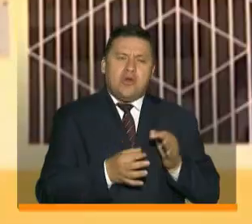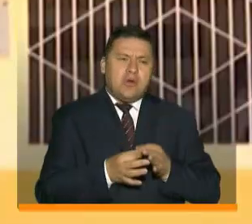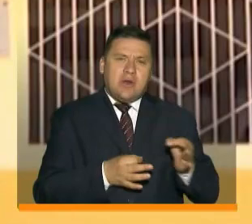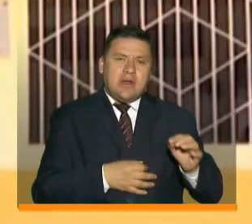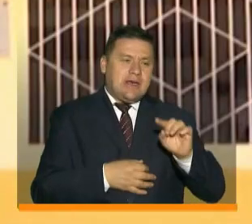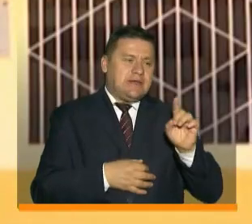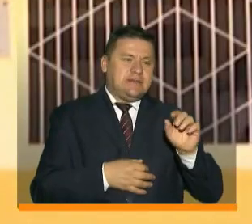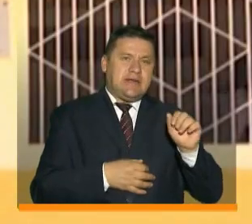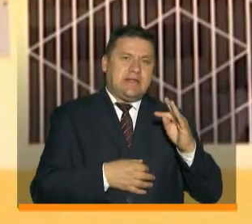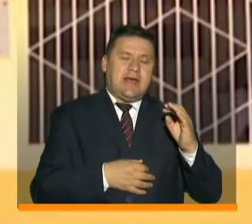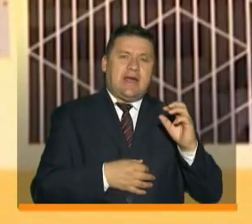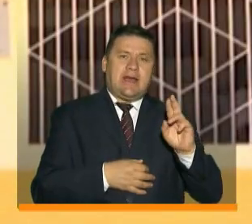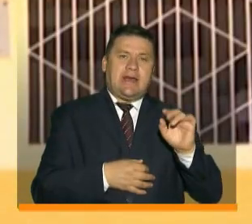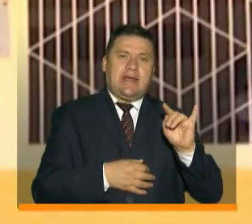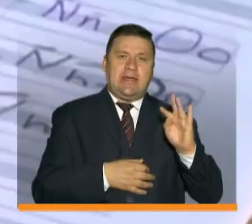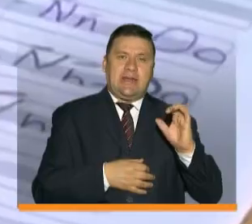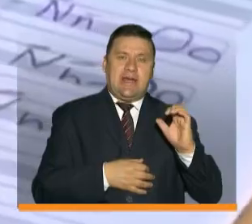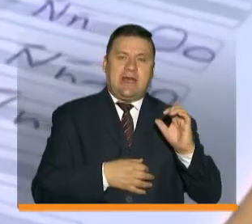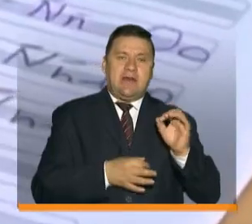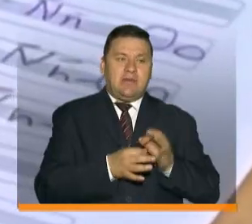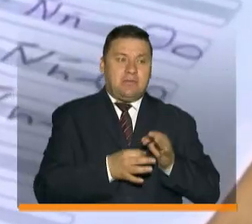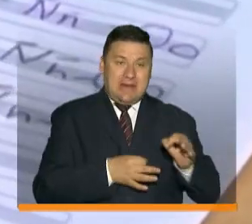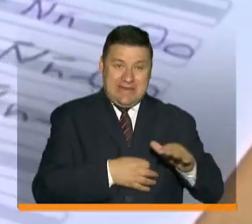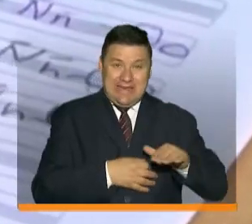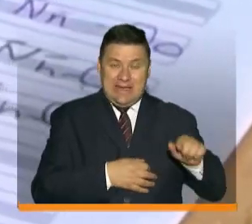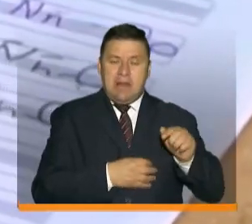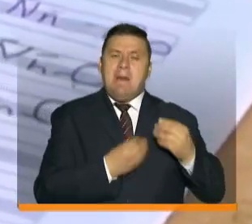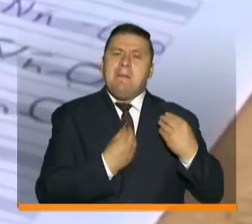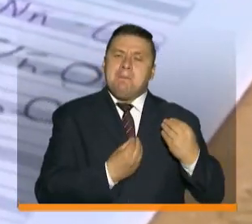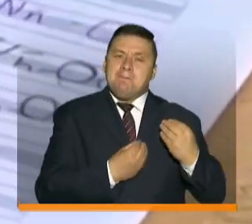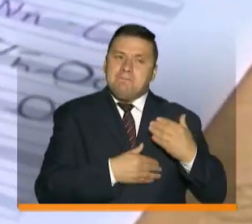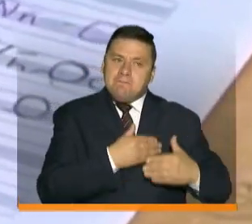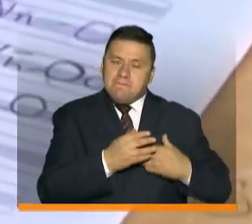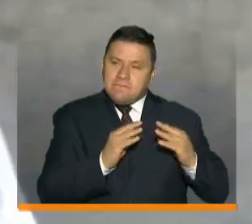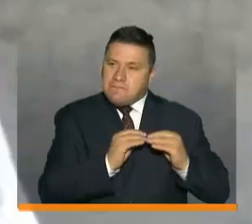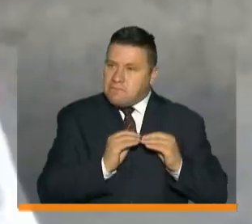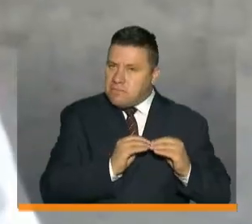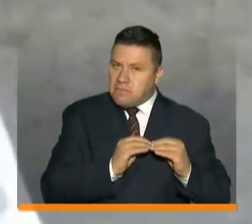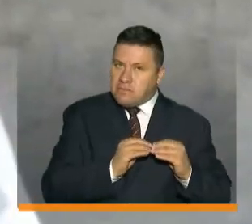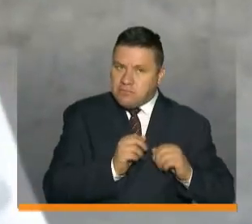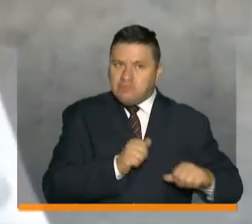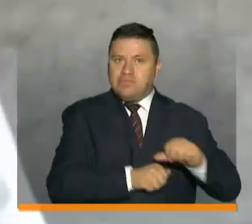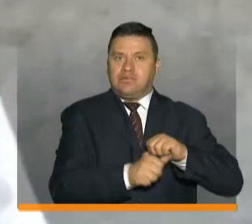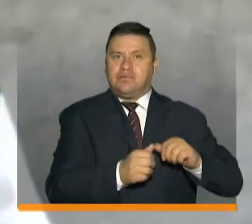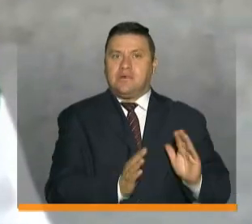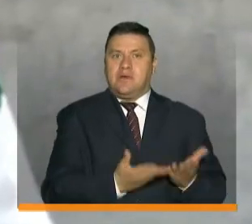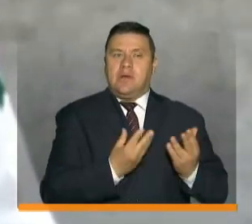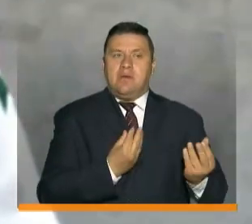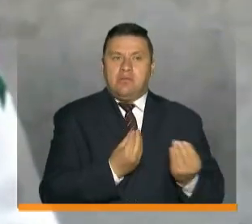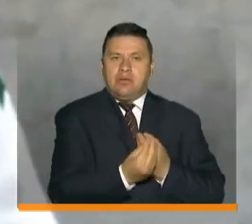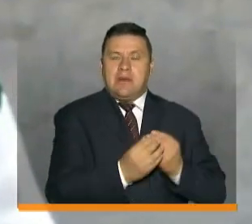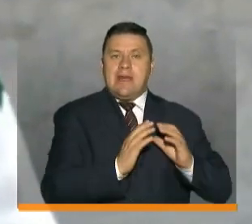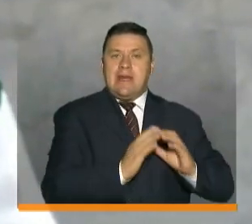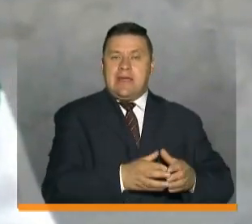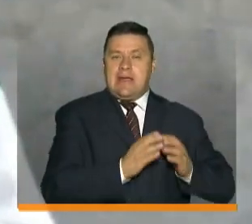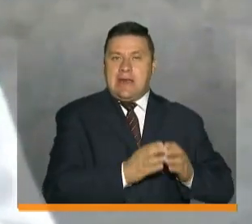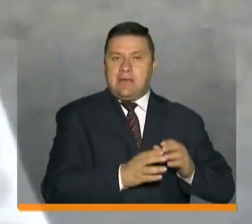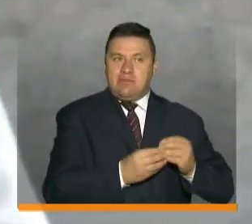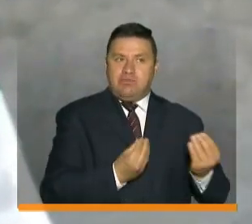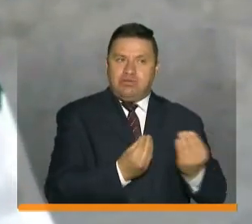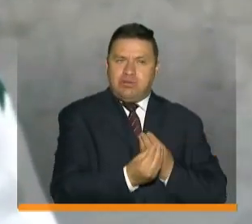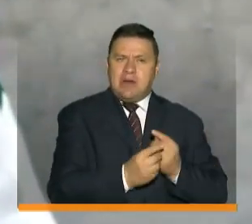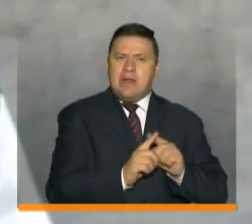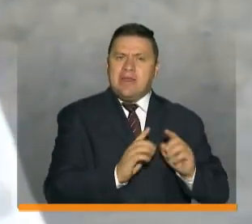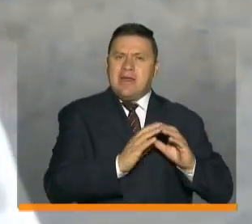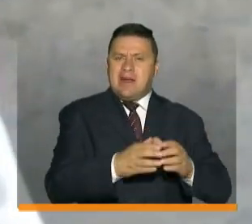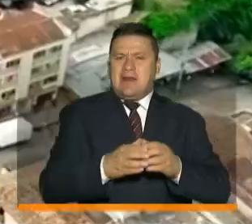de Santa Rita, la institución educativa de Santa Rita, para que así vamos avanzando en la reactivación de nuestras clases en las